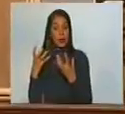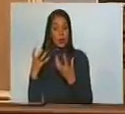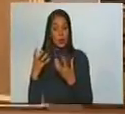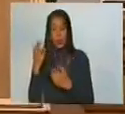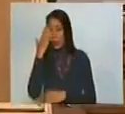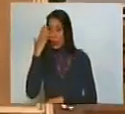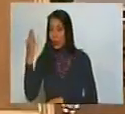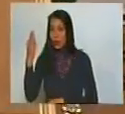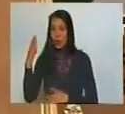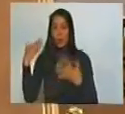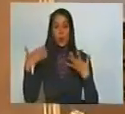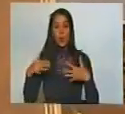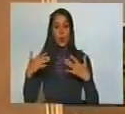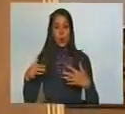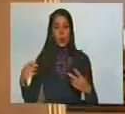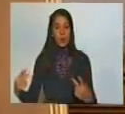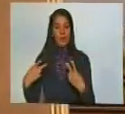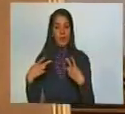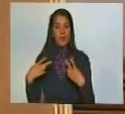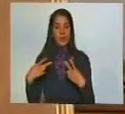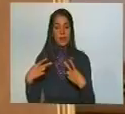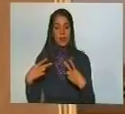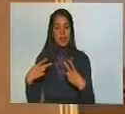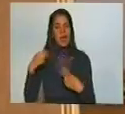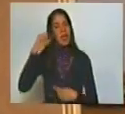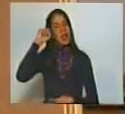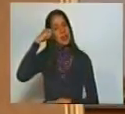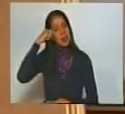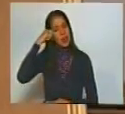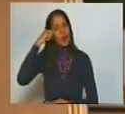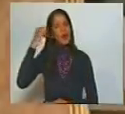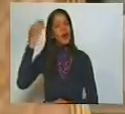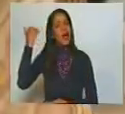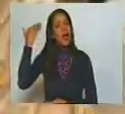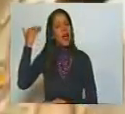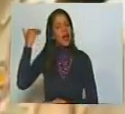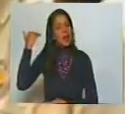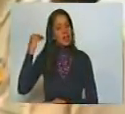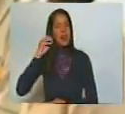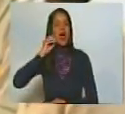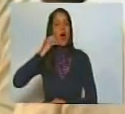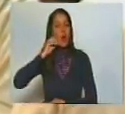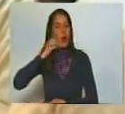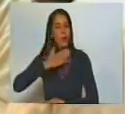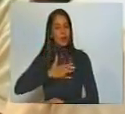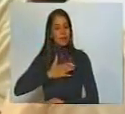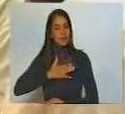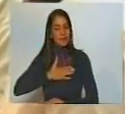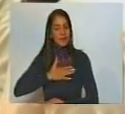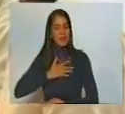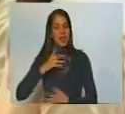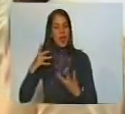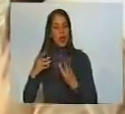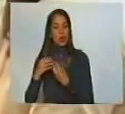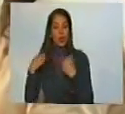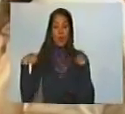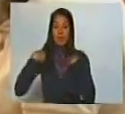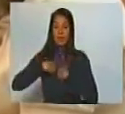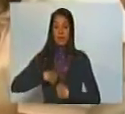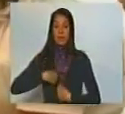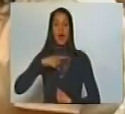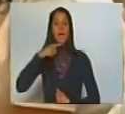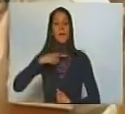que obviamente nos recuerdan el tiempo en que andábamos por ahí también, con esa camisa,